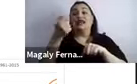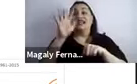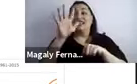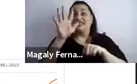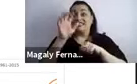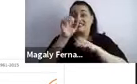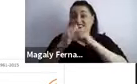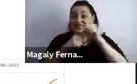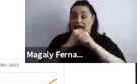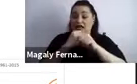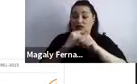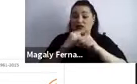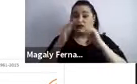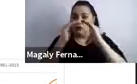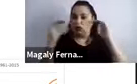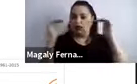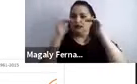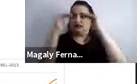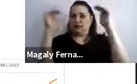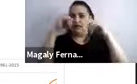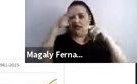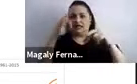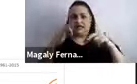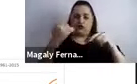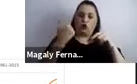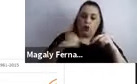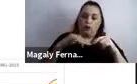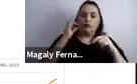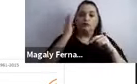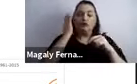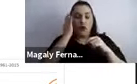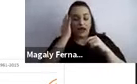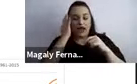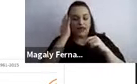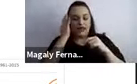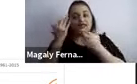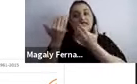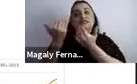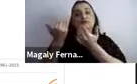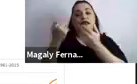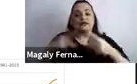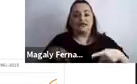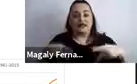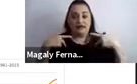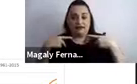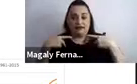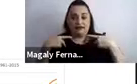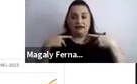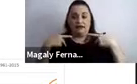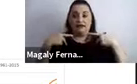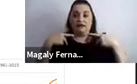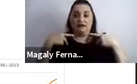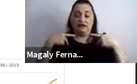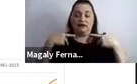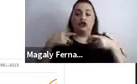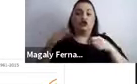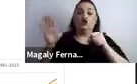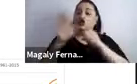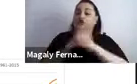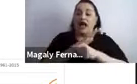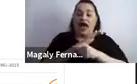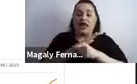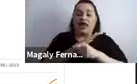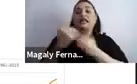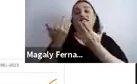de todos estos criterios, para hombres, para mujeres y para esperanza de vida tanto total como esperanza de